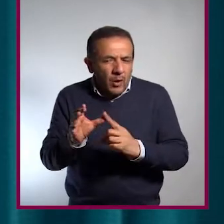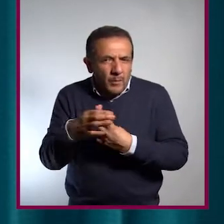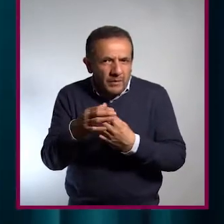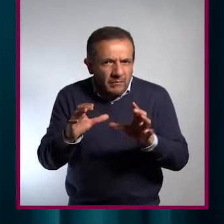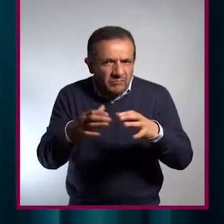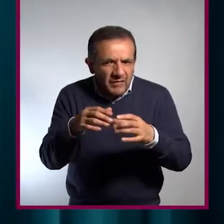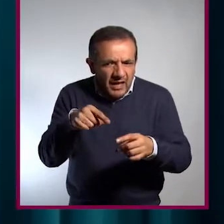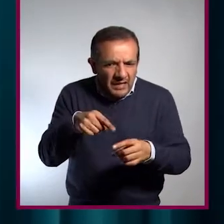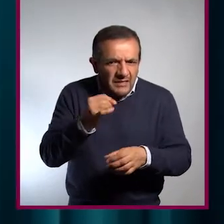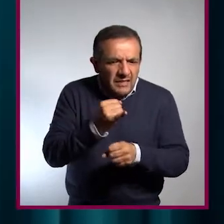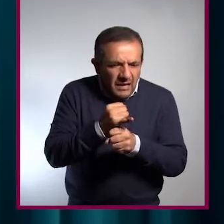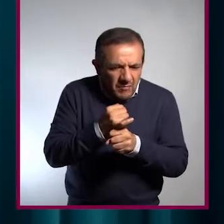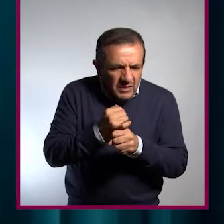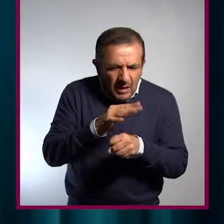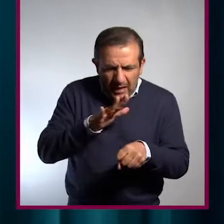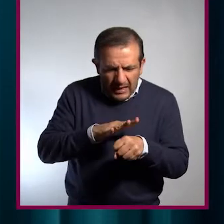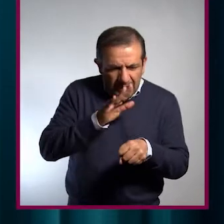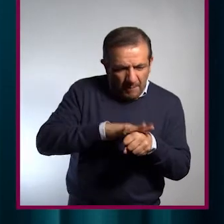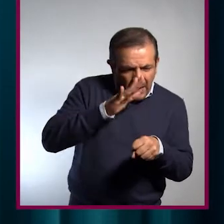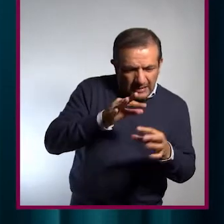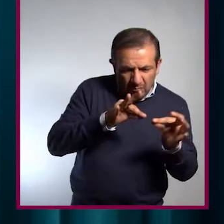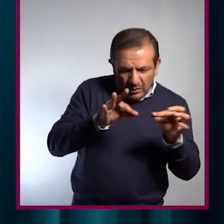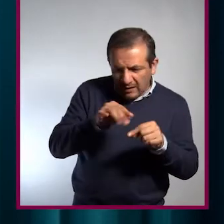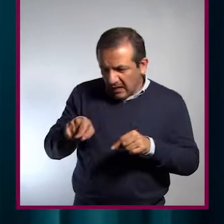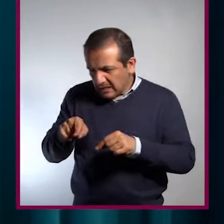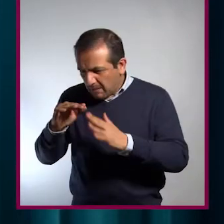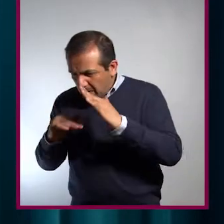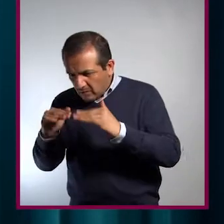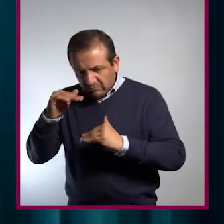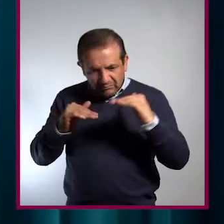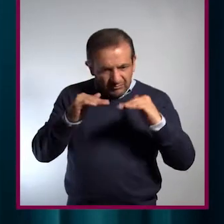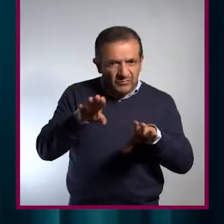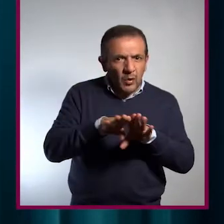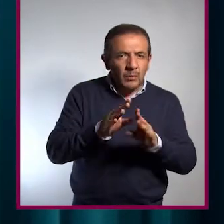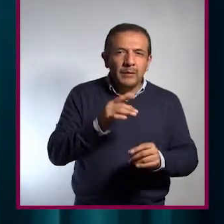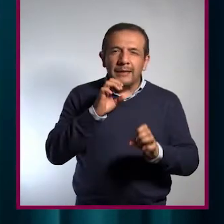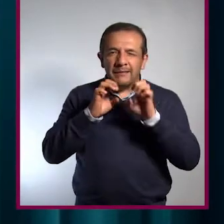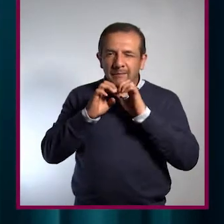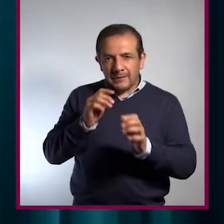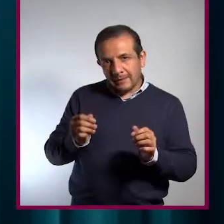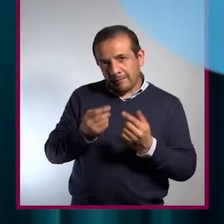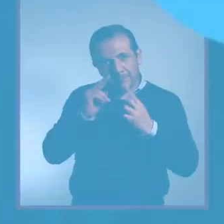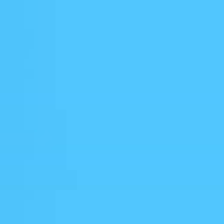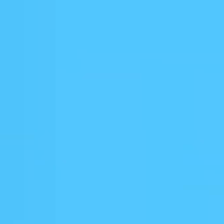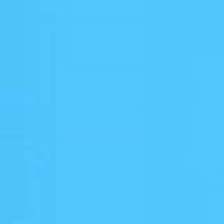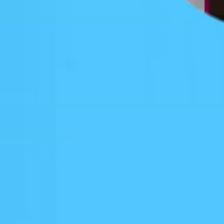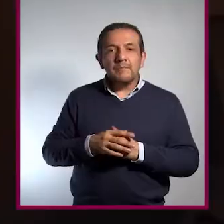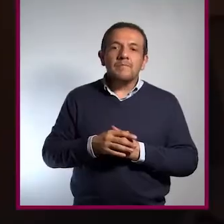el comité que una investigación es más importante que otra? Acompáñenme a ver la siguiente entrevista.